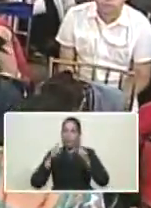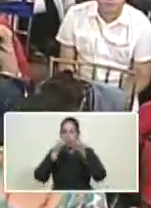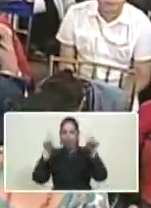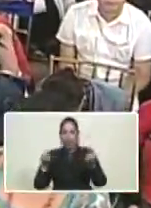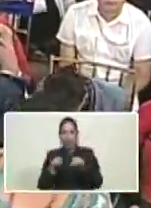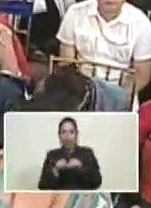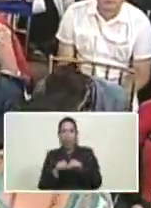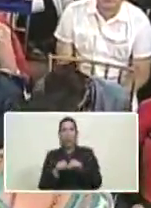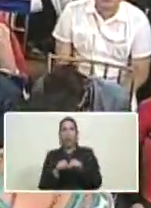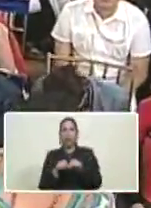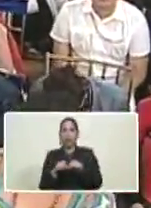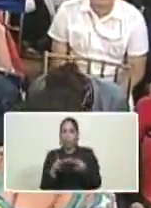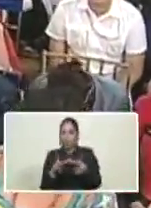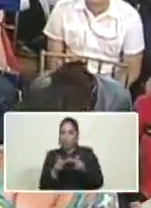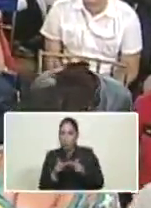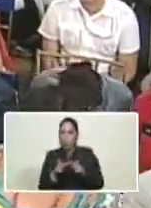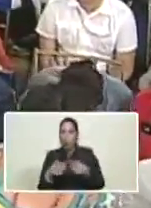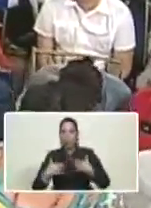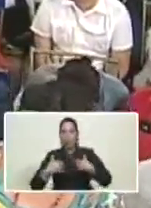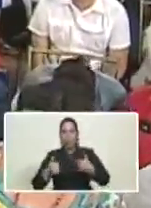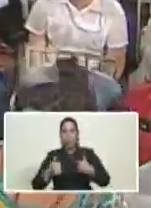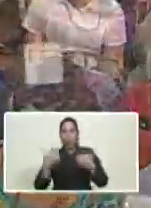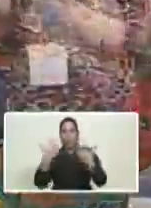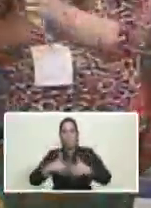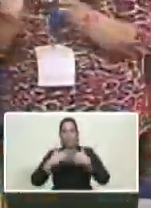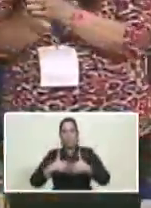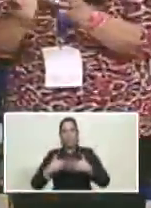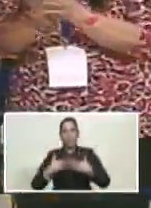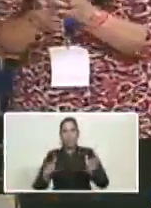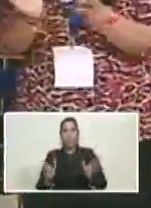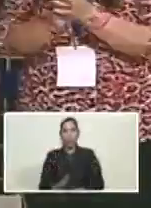salud y de la administración pública.